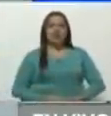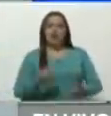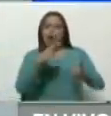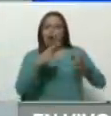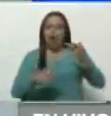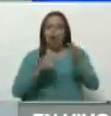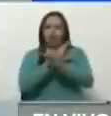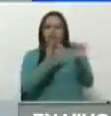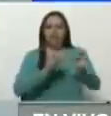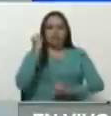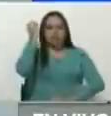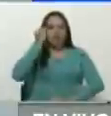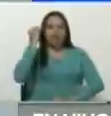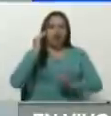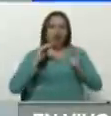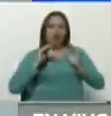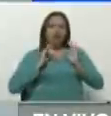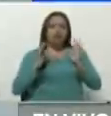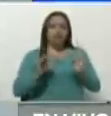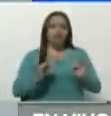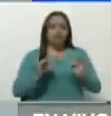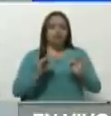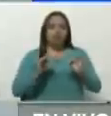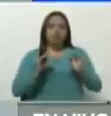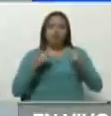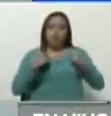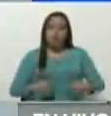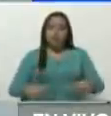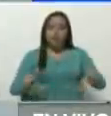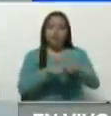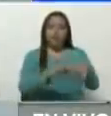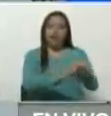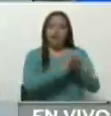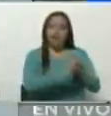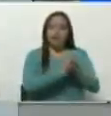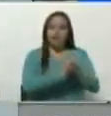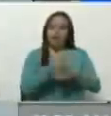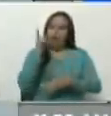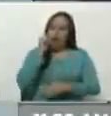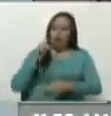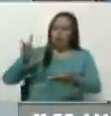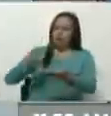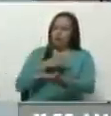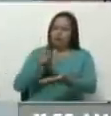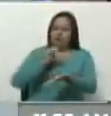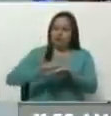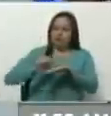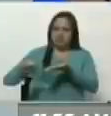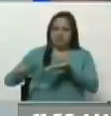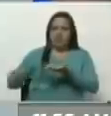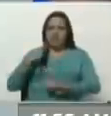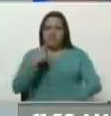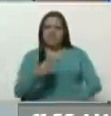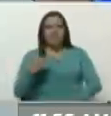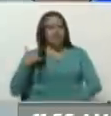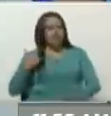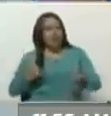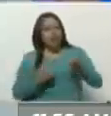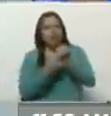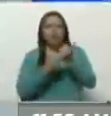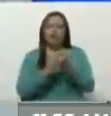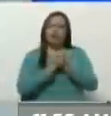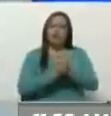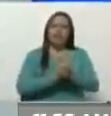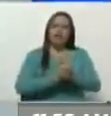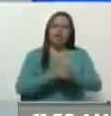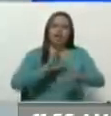facultad humana que es la amistad. Aquiles Nasoda decía, creo en la amistad porque es el invento más